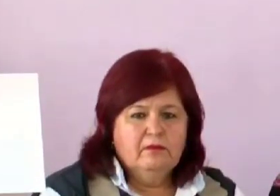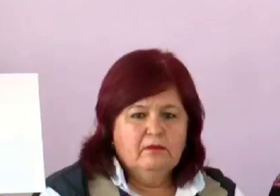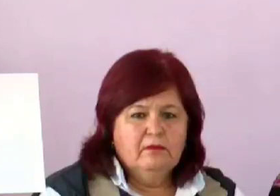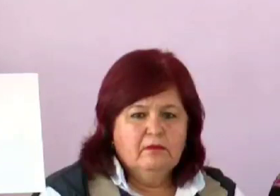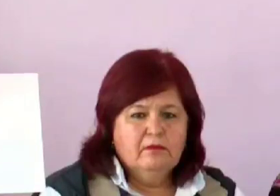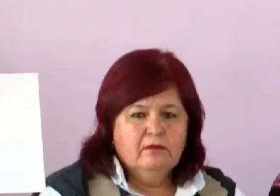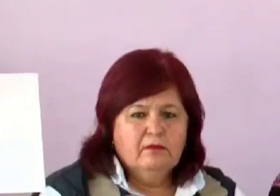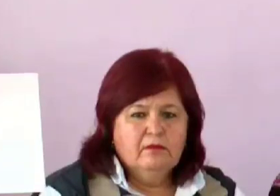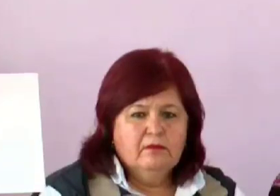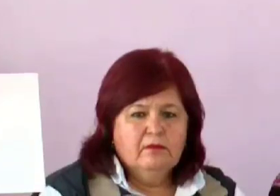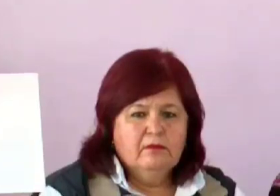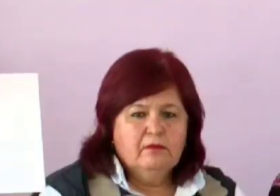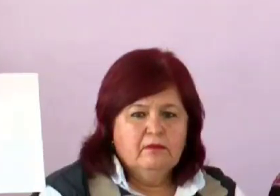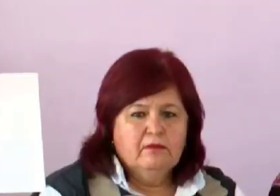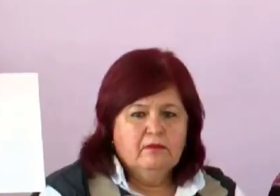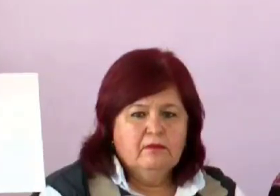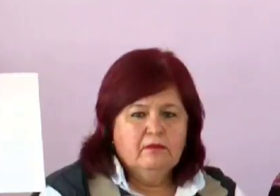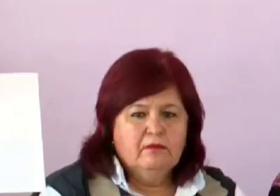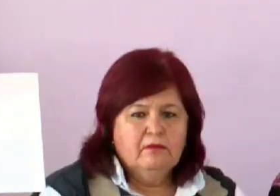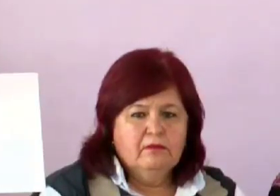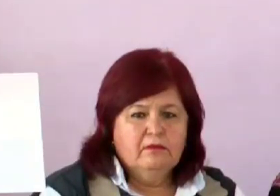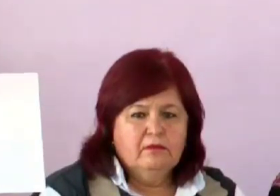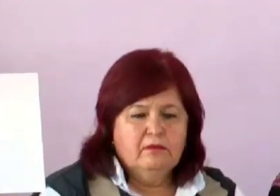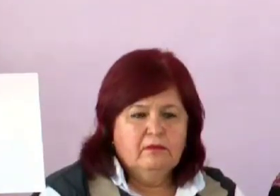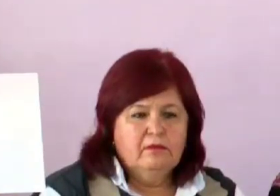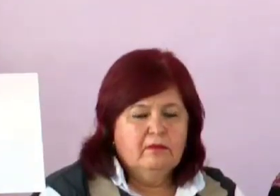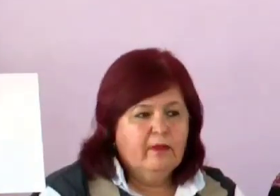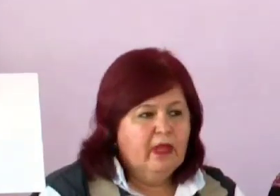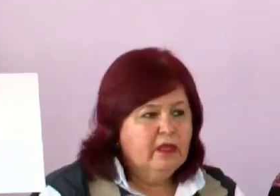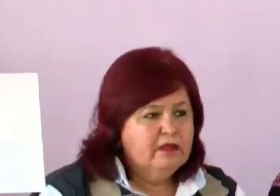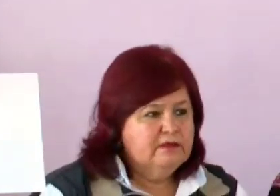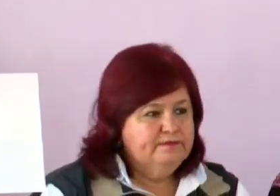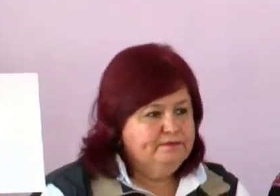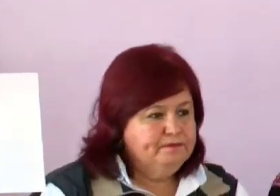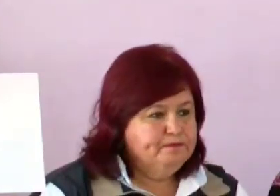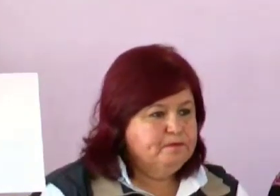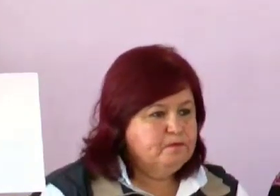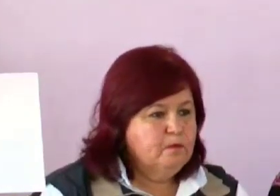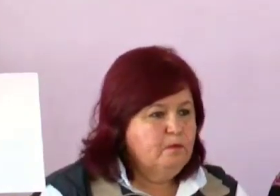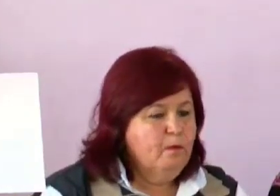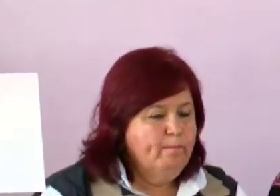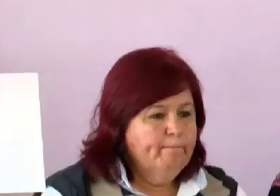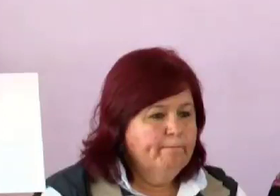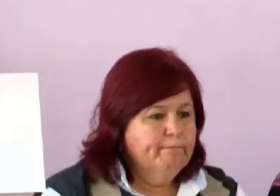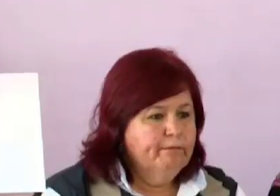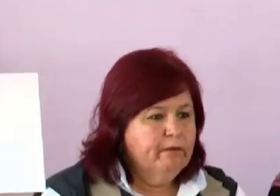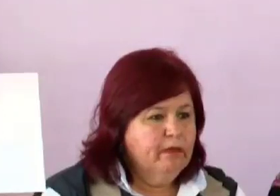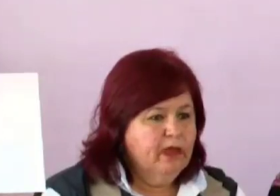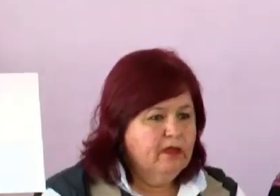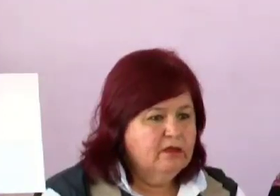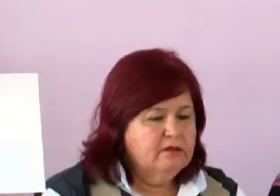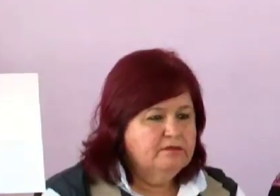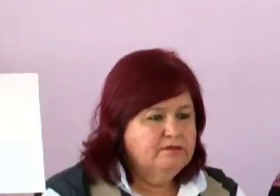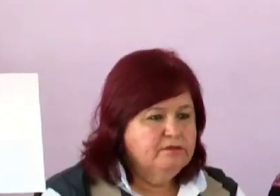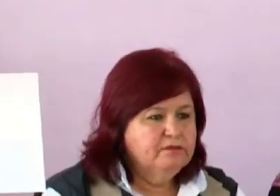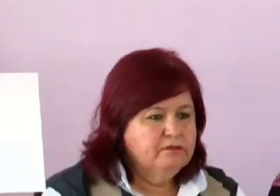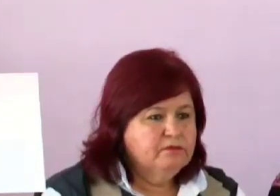1.816 benefician a estudiantes en 4 escuelas de esta Junta Auxiliar. En San Aparicio se han